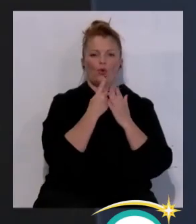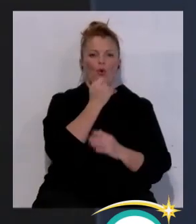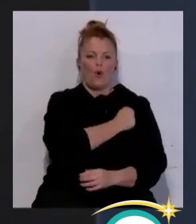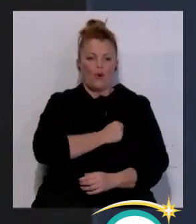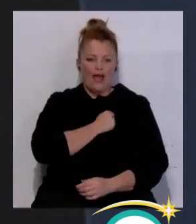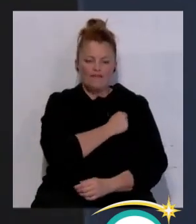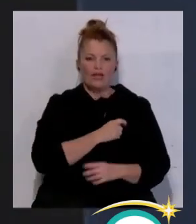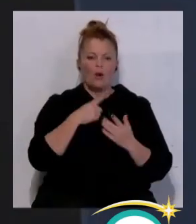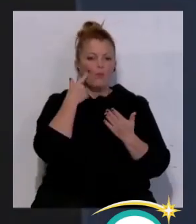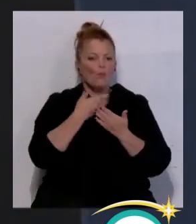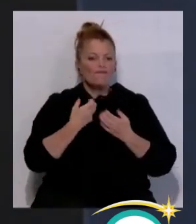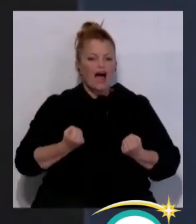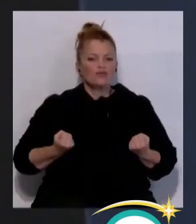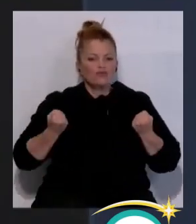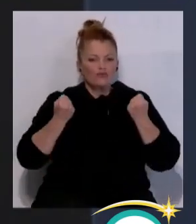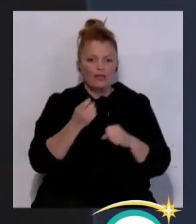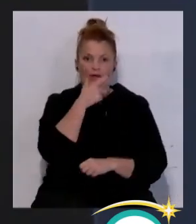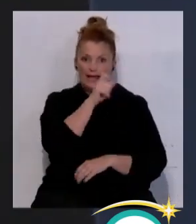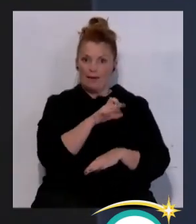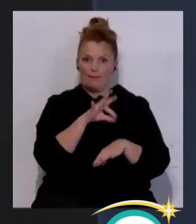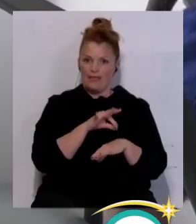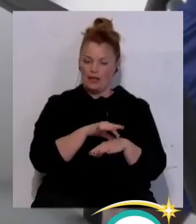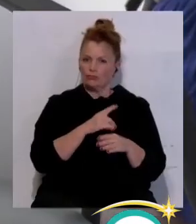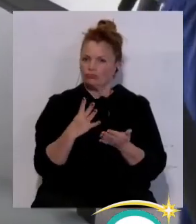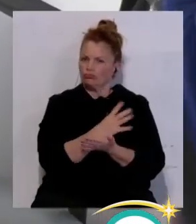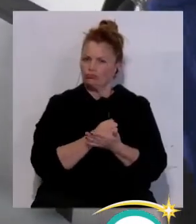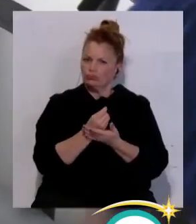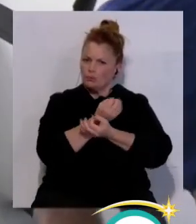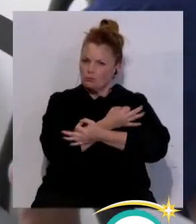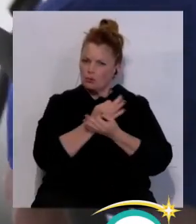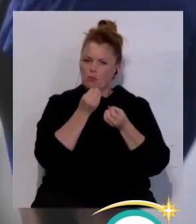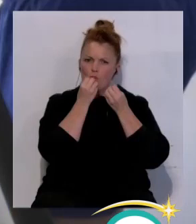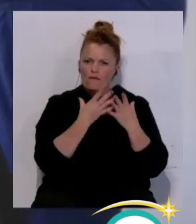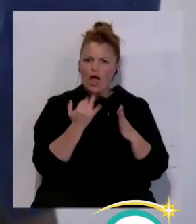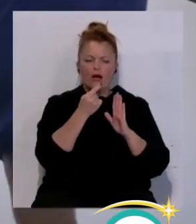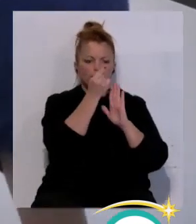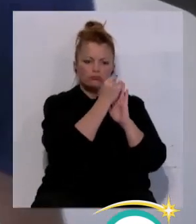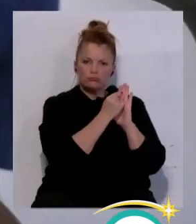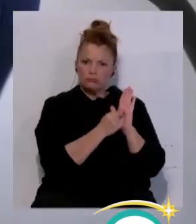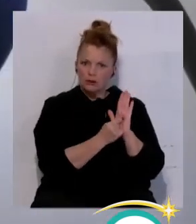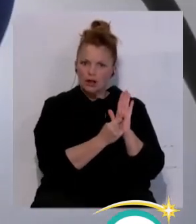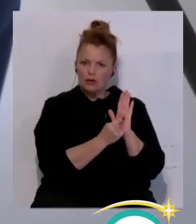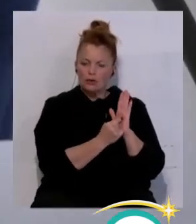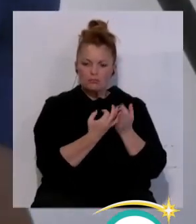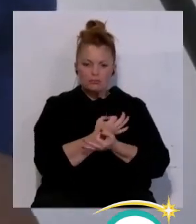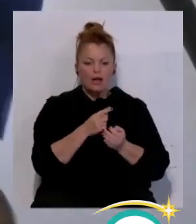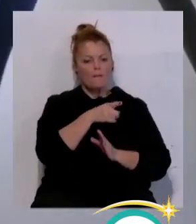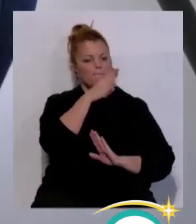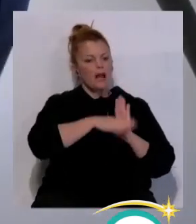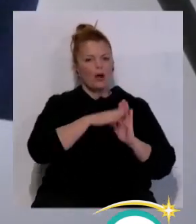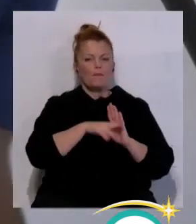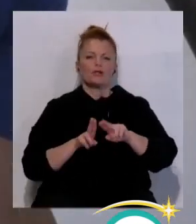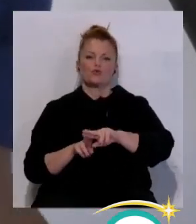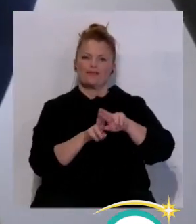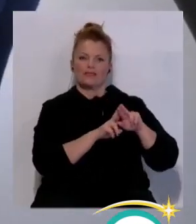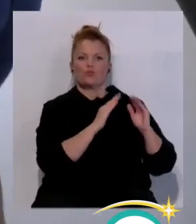prueba de esfuerzo, y entonces, si el paciente, digamos, está todo muy, muy, muy bien, tenemos unos criterios, pues ese paciente hace el programa supervisado